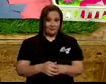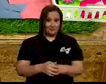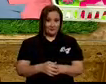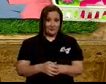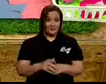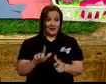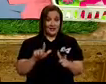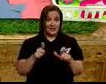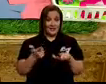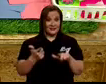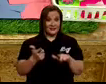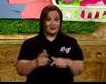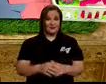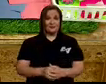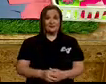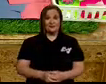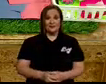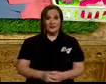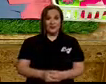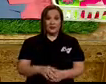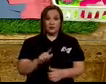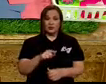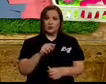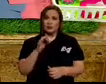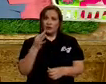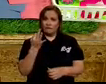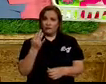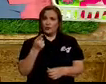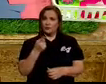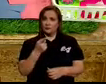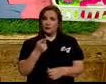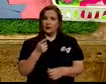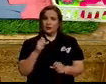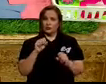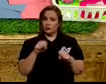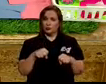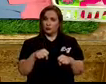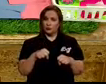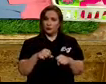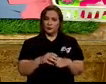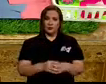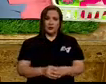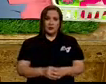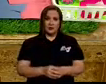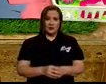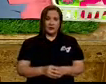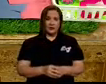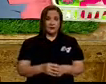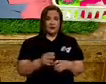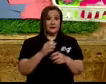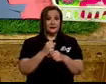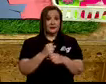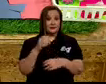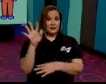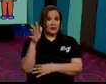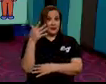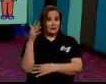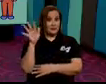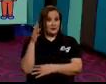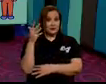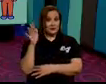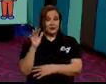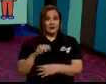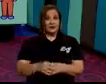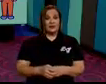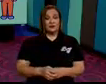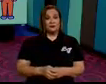Listo. Esta es una forma en la cual puedes realizar, ¿verdad? La bandera. Ahora te voy a